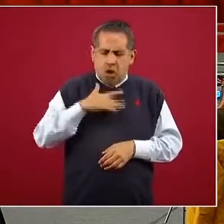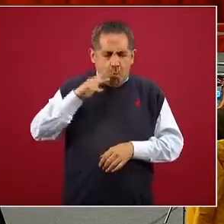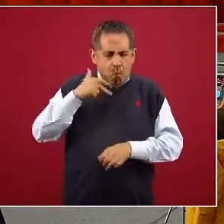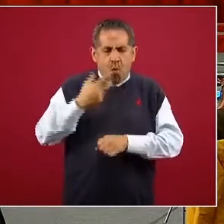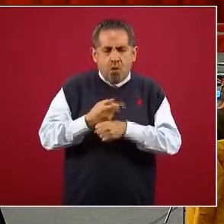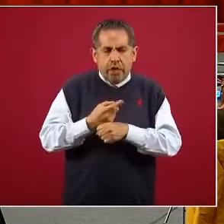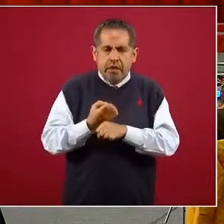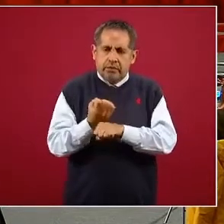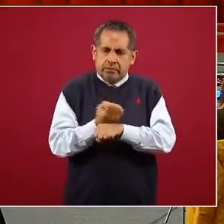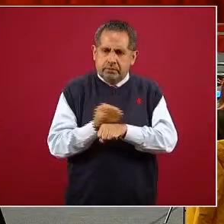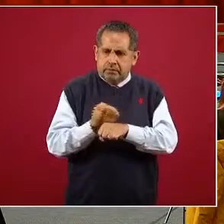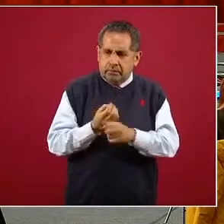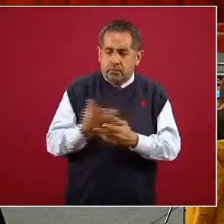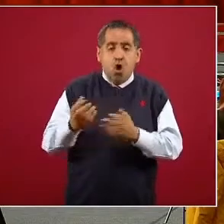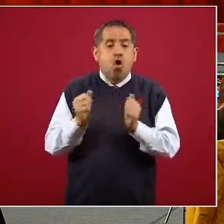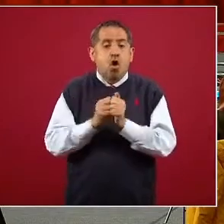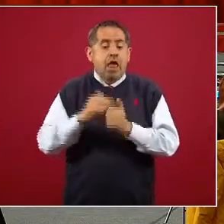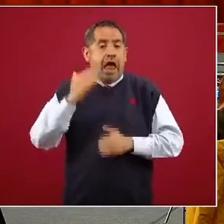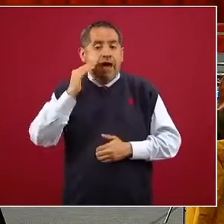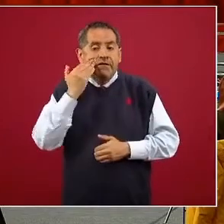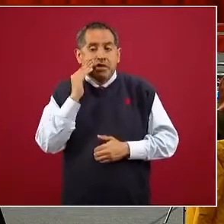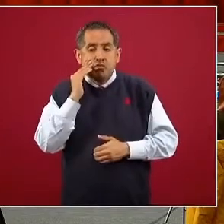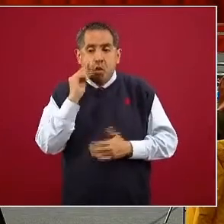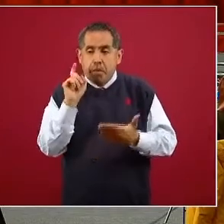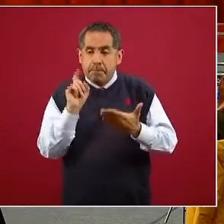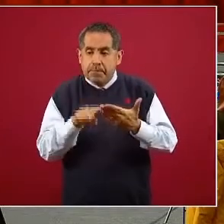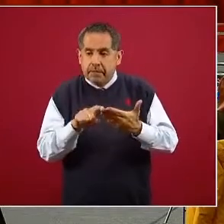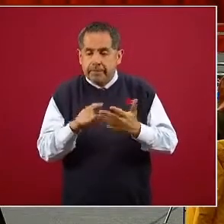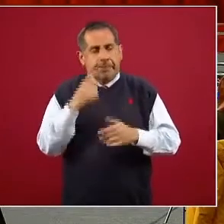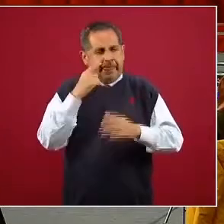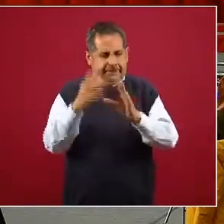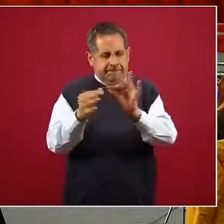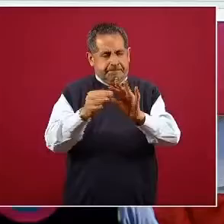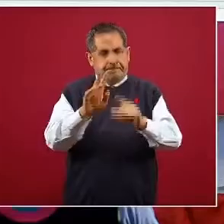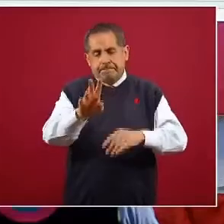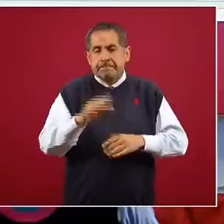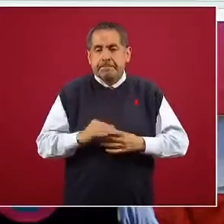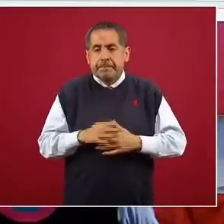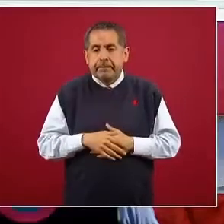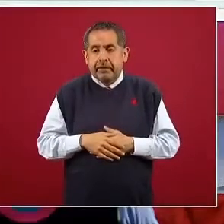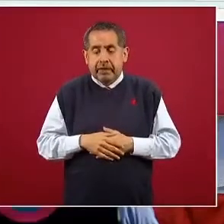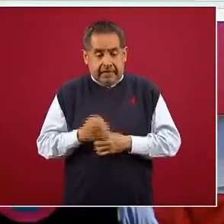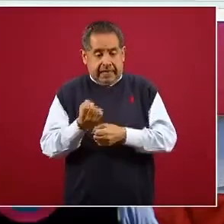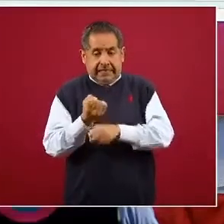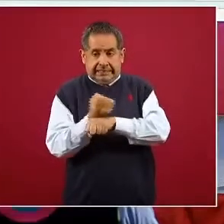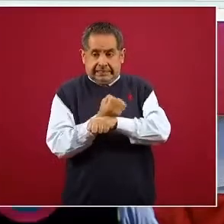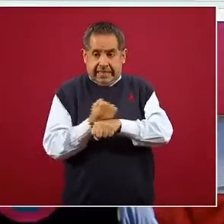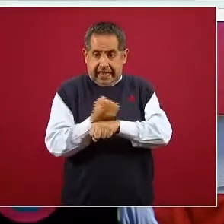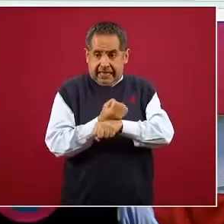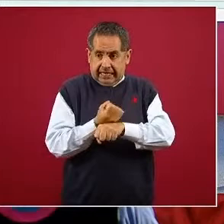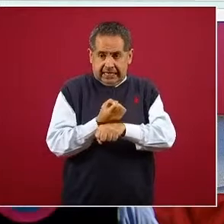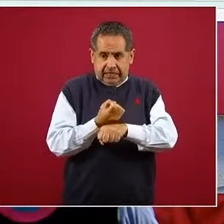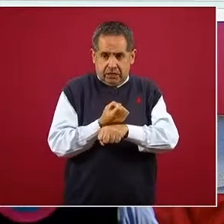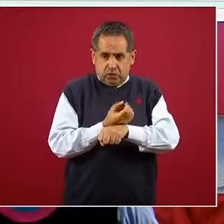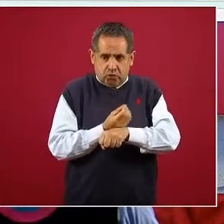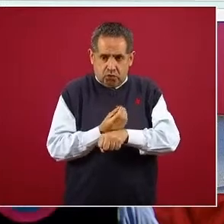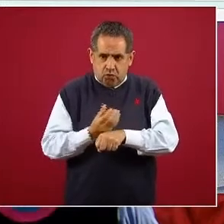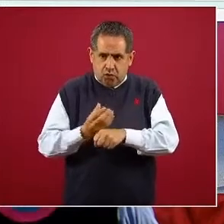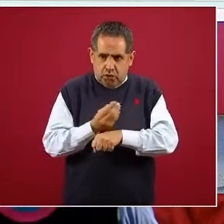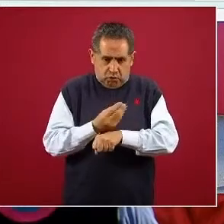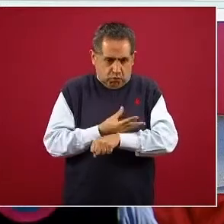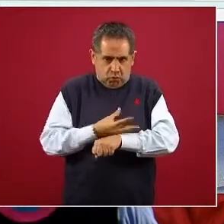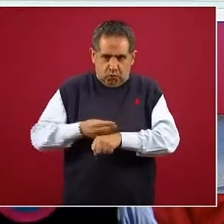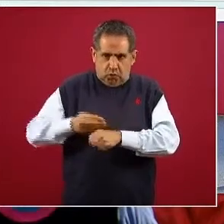de la aplicación Facebook. Pues bien, partiendo desde la premisa de que la donación voluntaria y altruista es la base